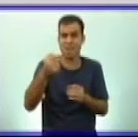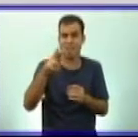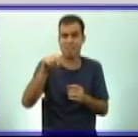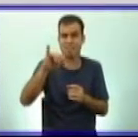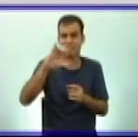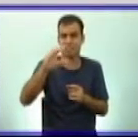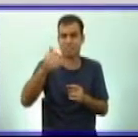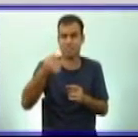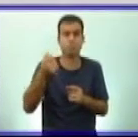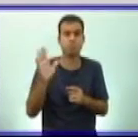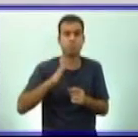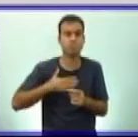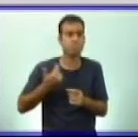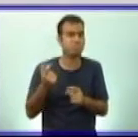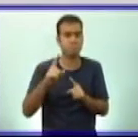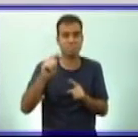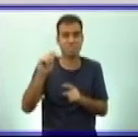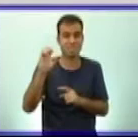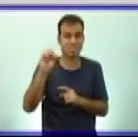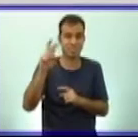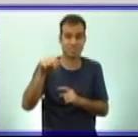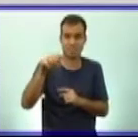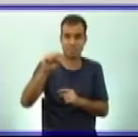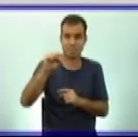corriente, destacando